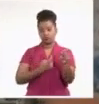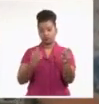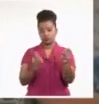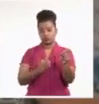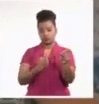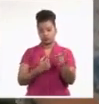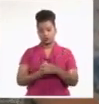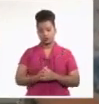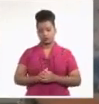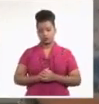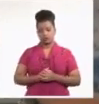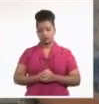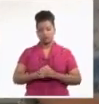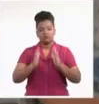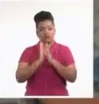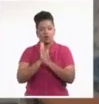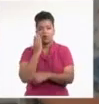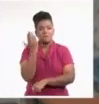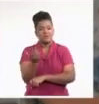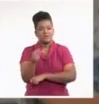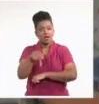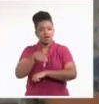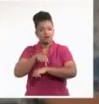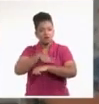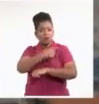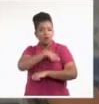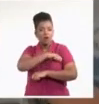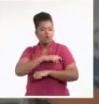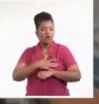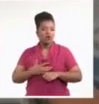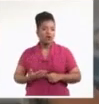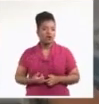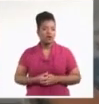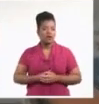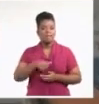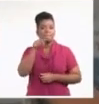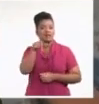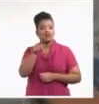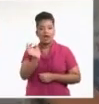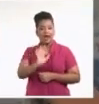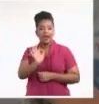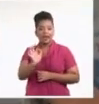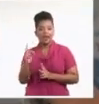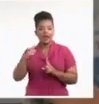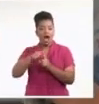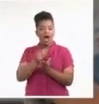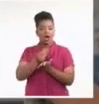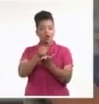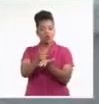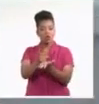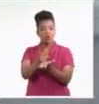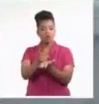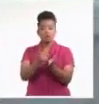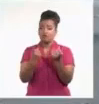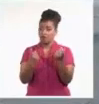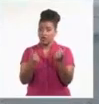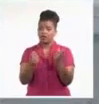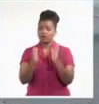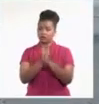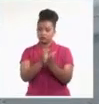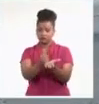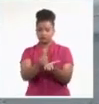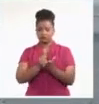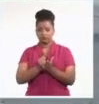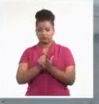que convocarnos en este momento es reclamar a aquel que no se ha sumado a la batalla por la recuperación. Y en